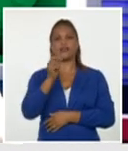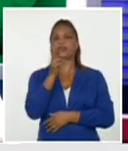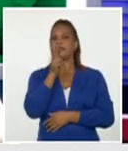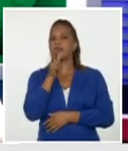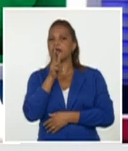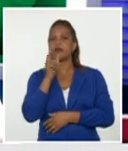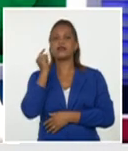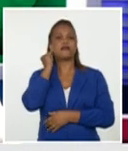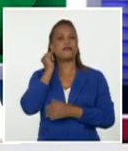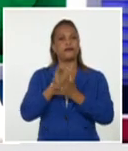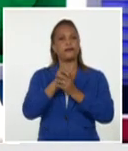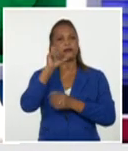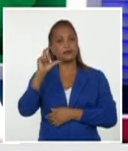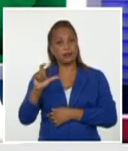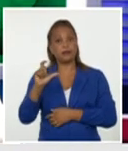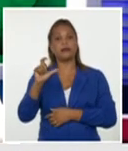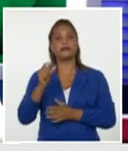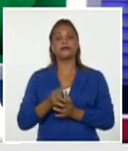federación,